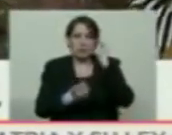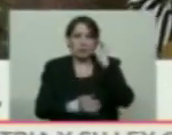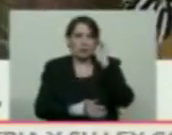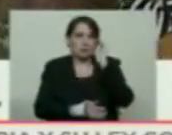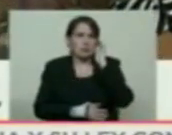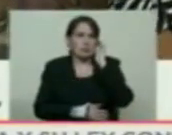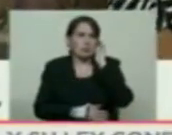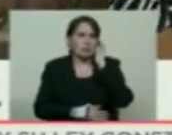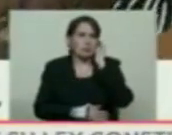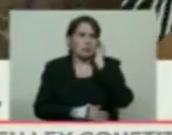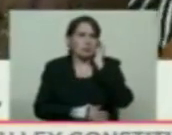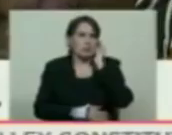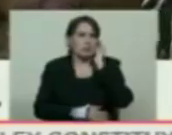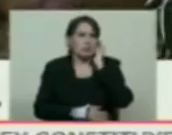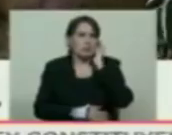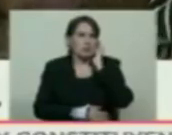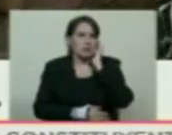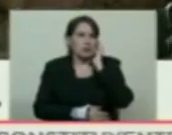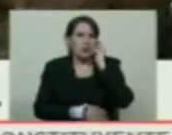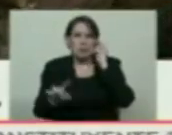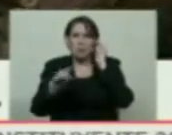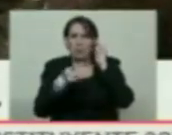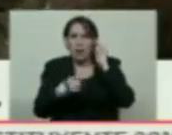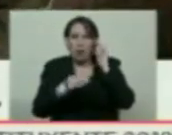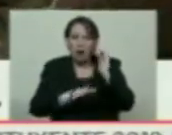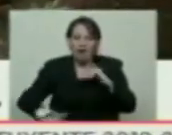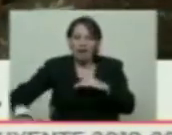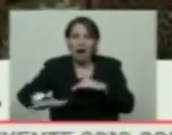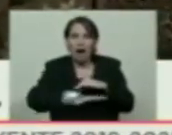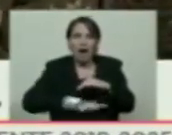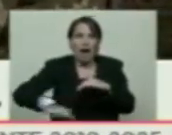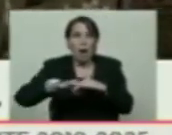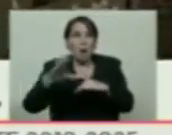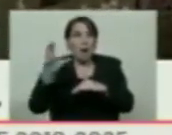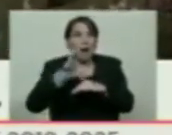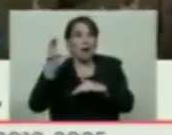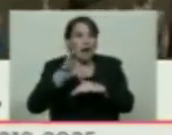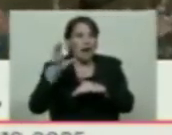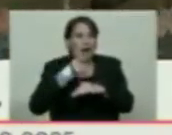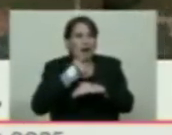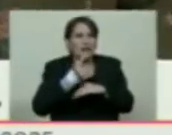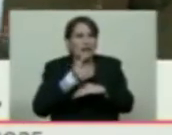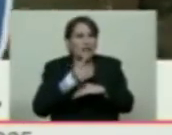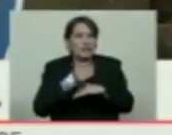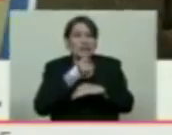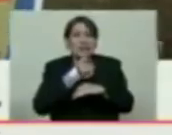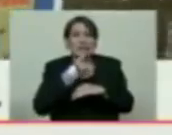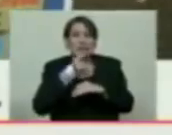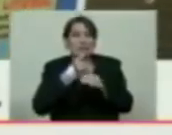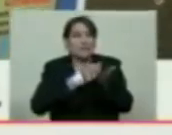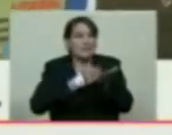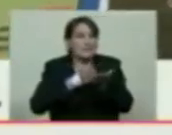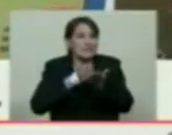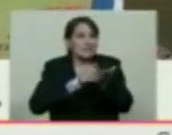¿verdad?, de que las partes bajas le va llegando primero el agua. En el caso de Caracas, yo quiero decir que la parte más difícil que tenemos,